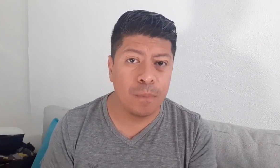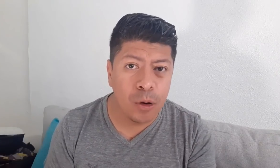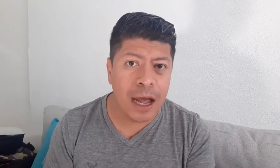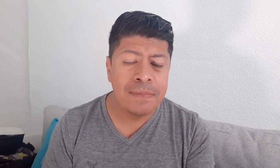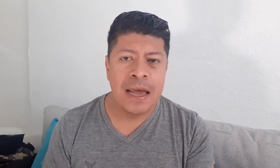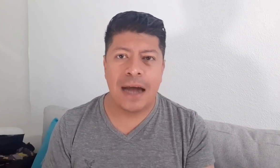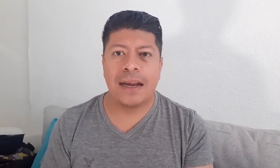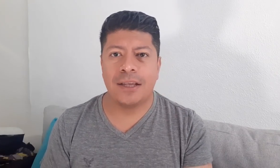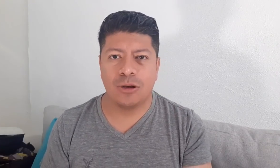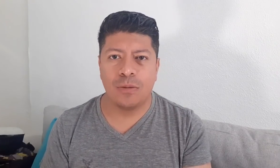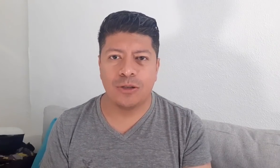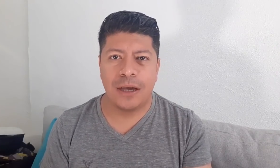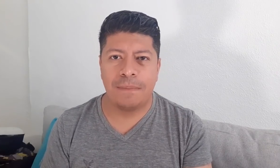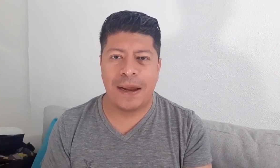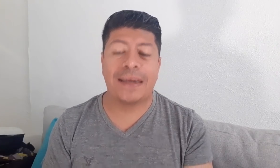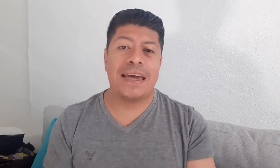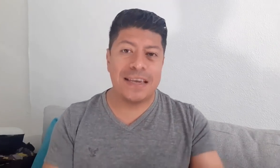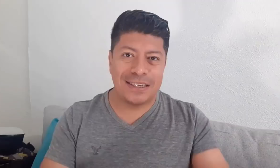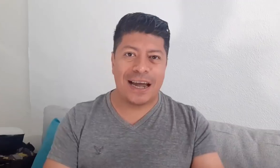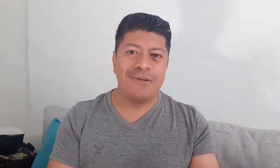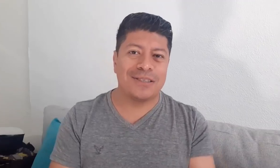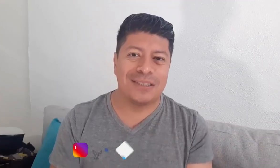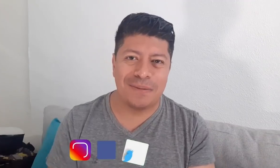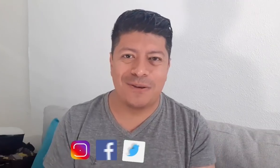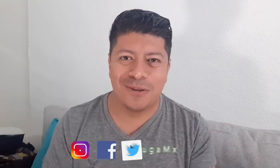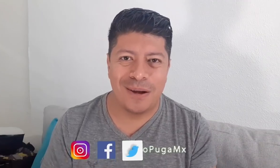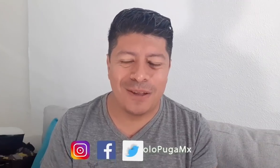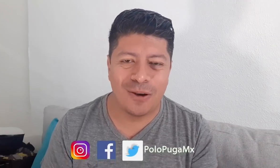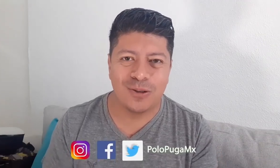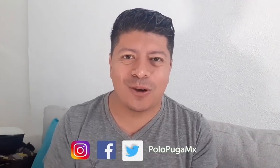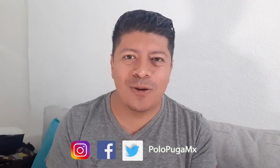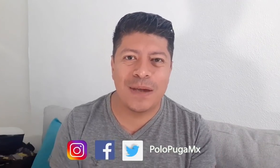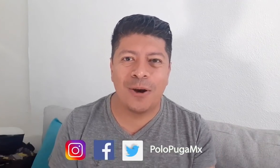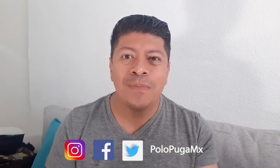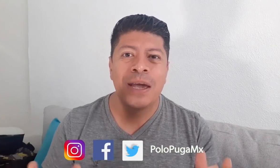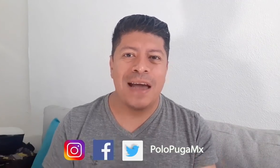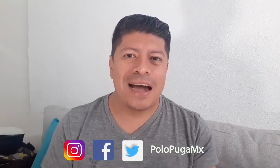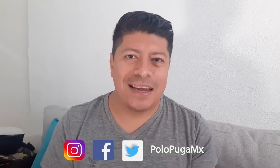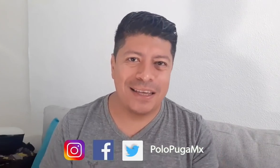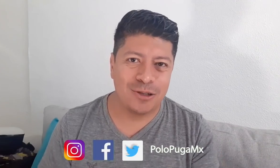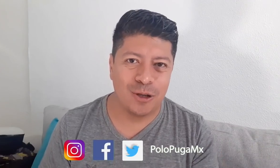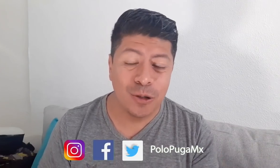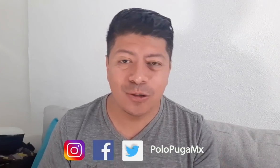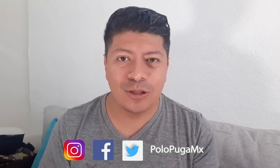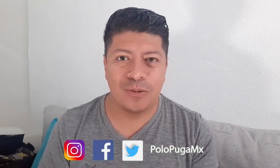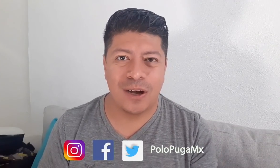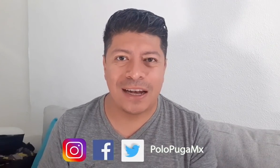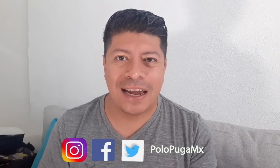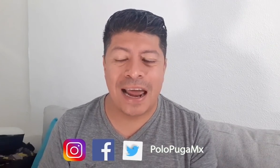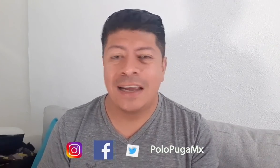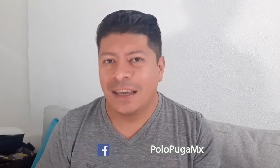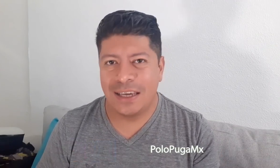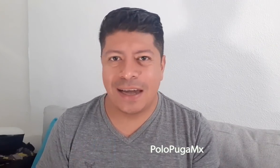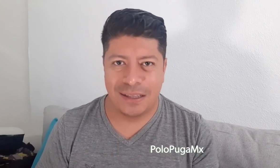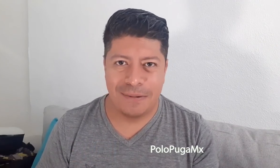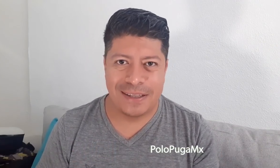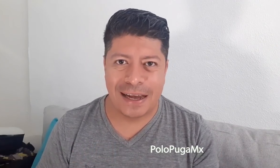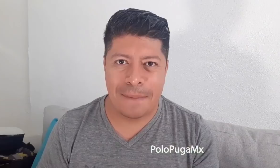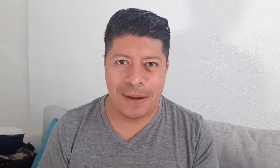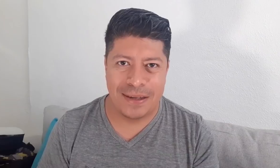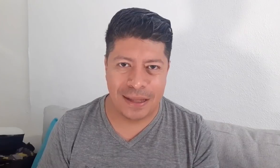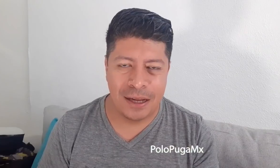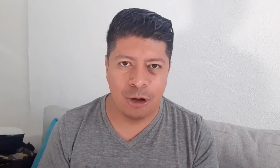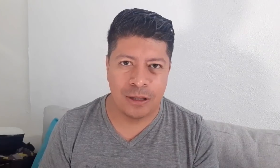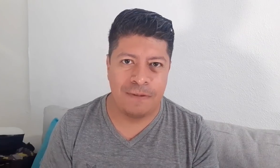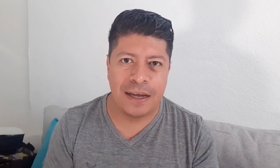Soy Polo Puga. Agradezco, como siempre, que hayas llegado hasta este minuto del video junto conmigo. Agradezco tu suscripción al canal y que actives